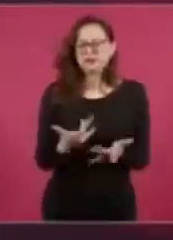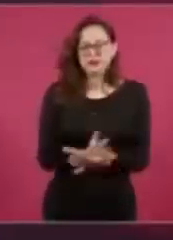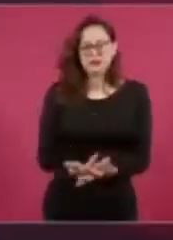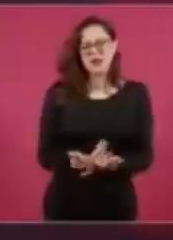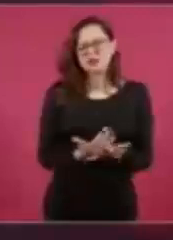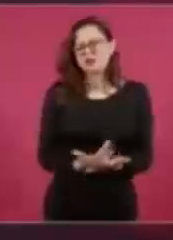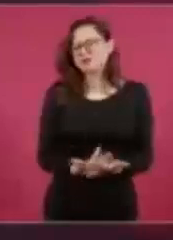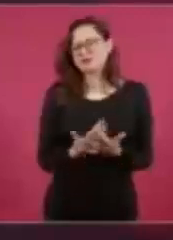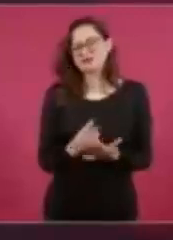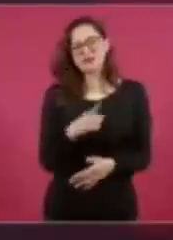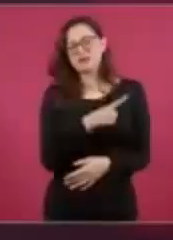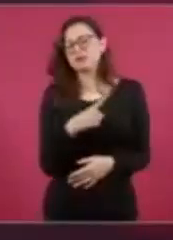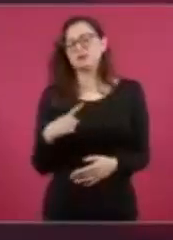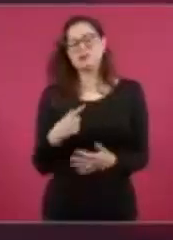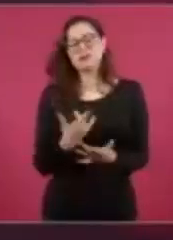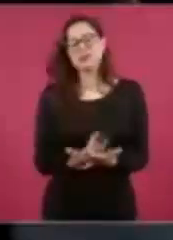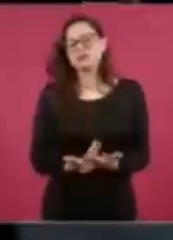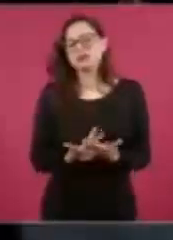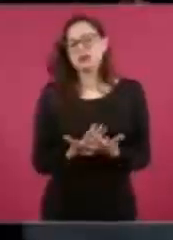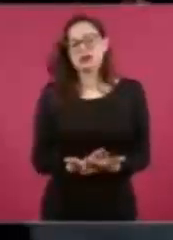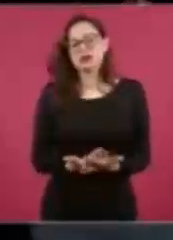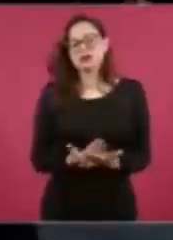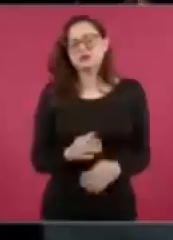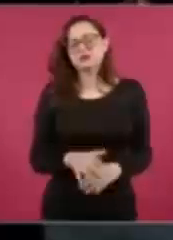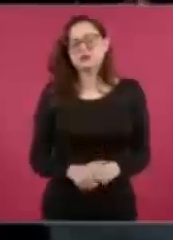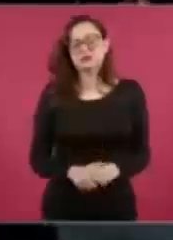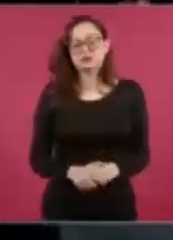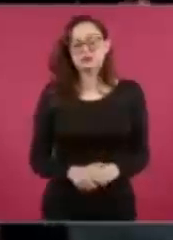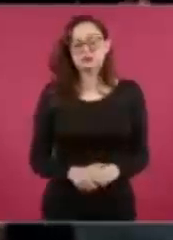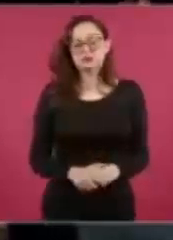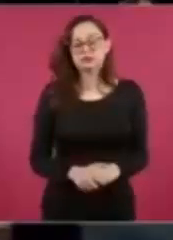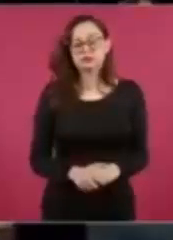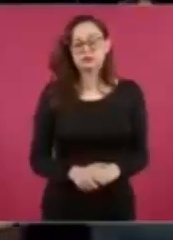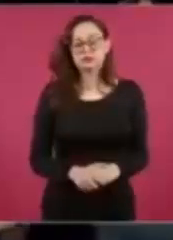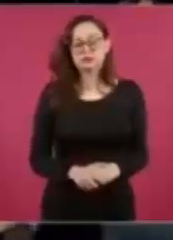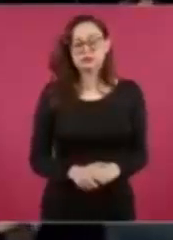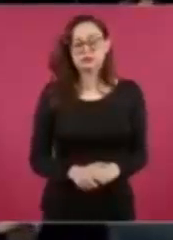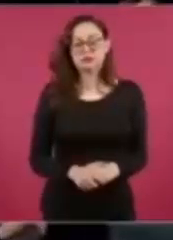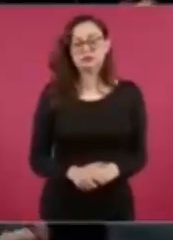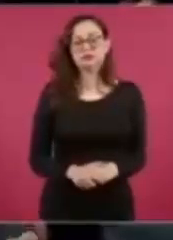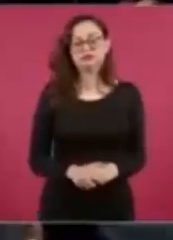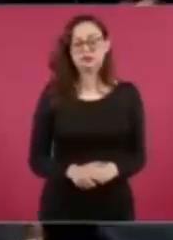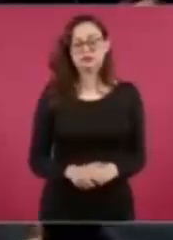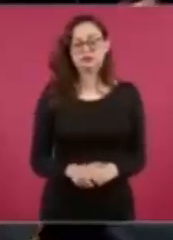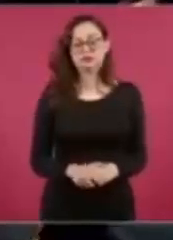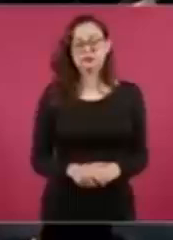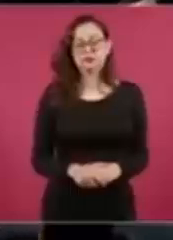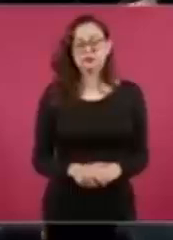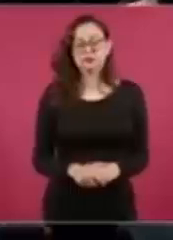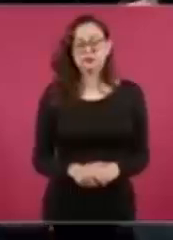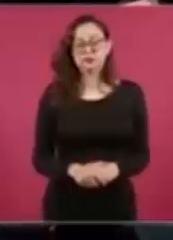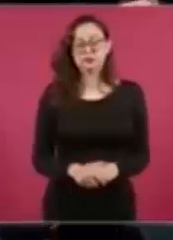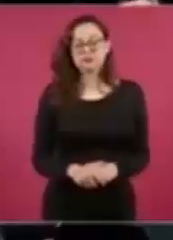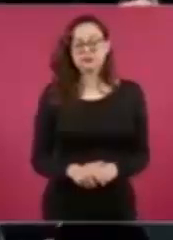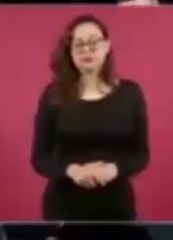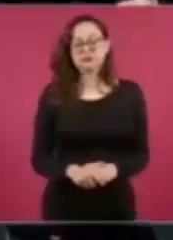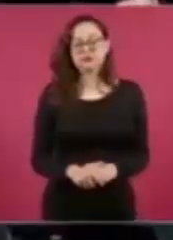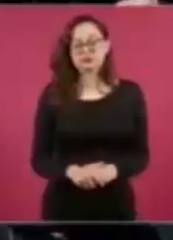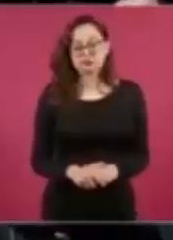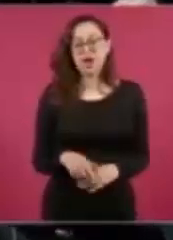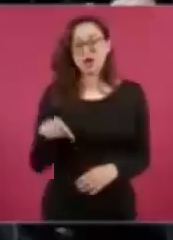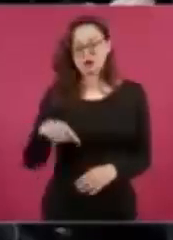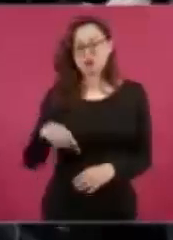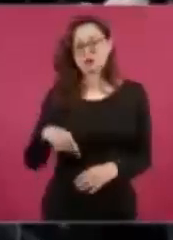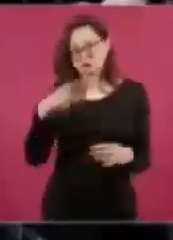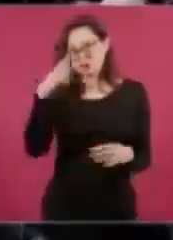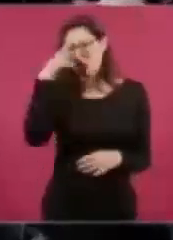ellos se pronunciaron a favor del gobernador de Sinaloa para cerrar filas en este sentido